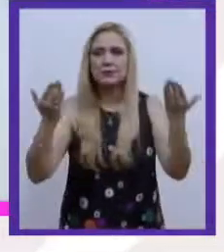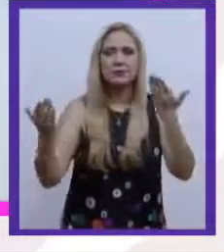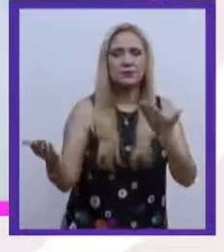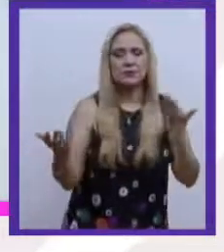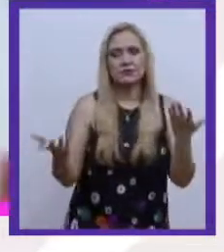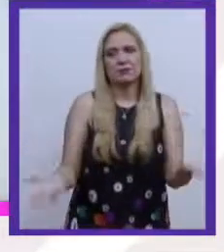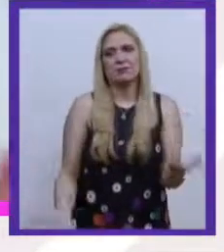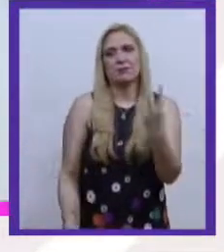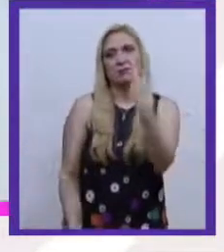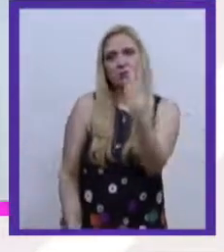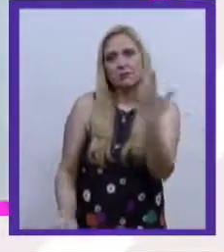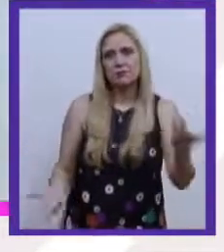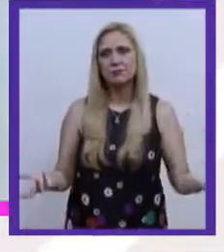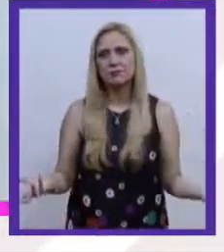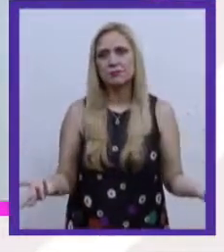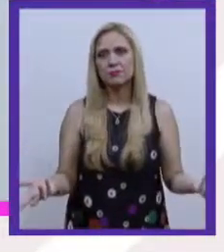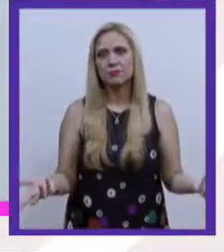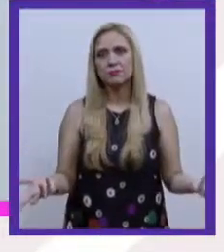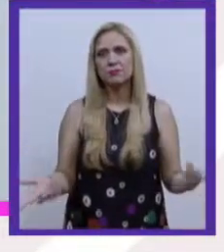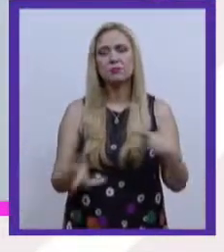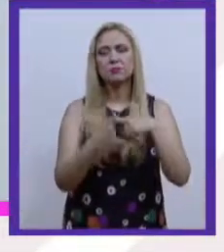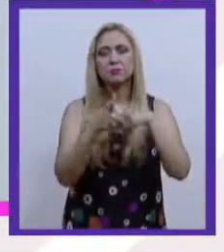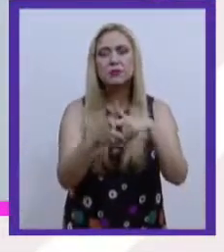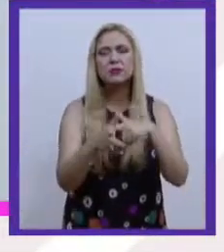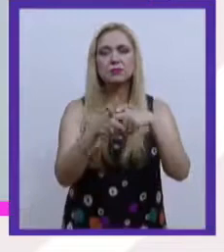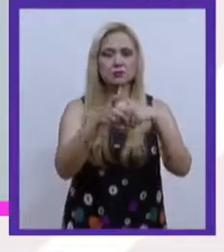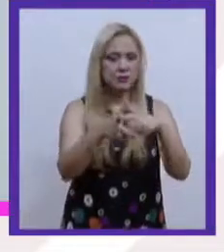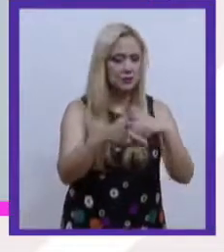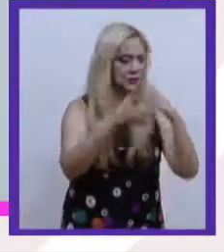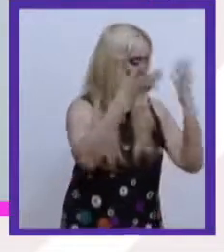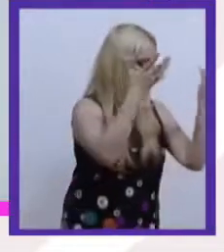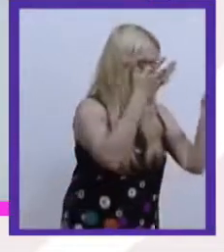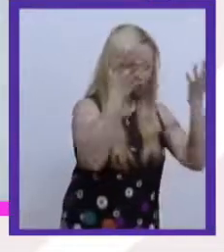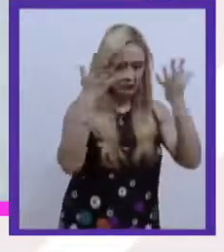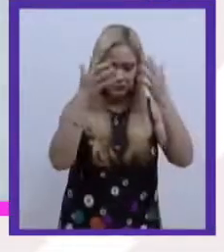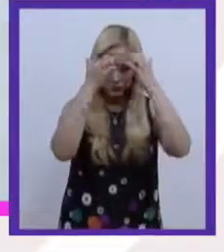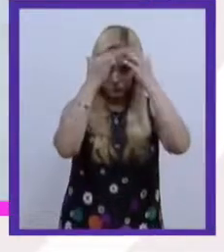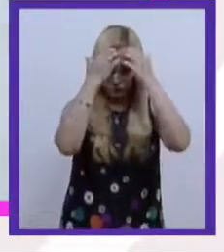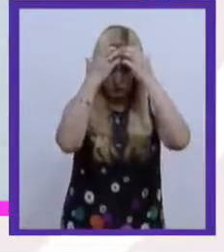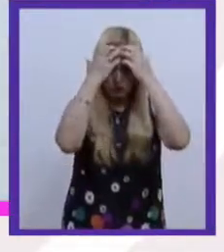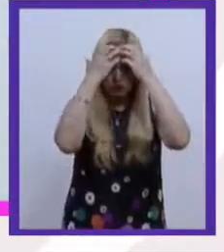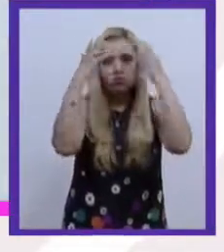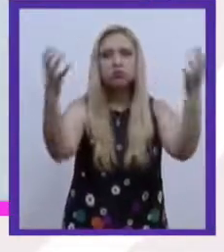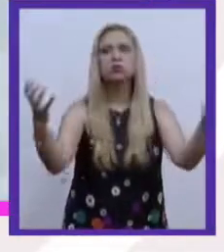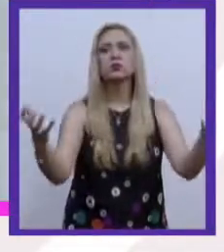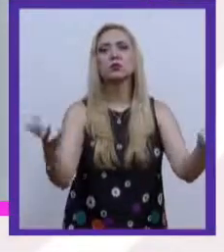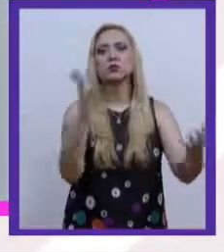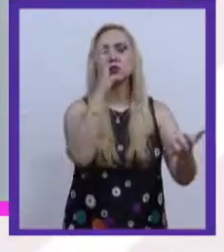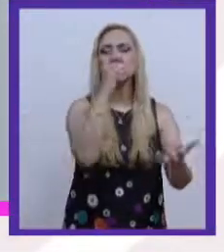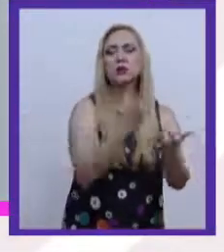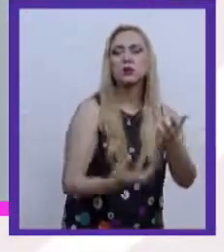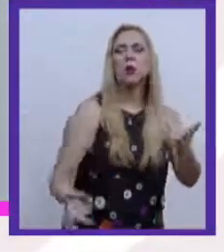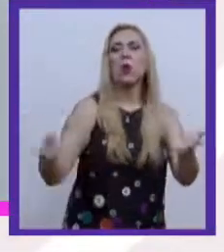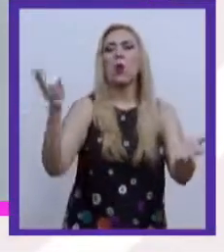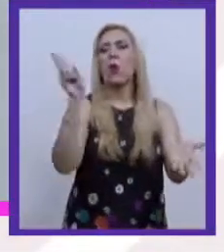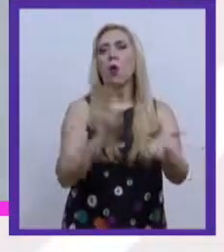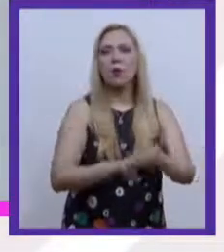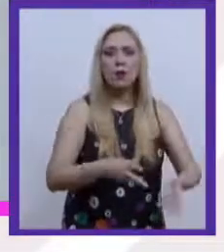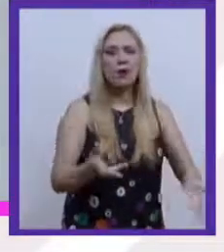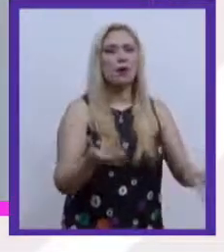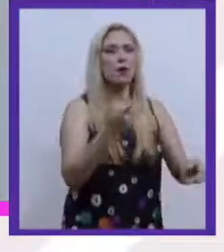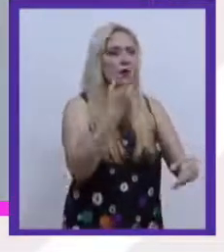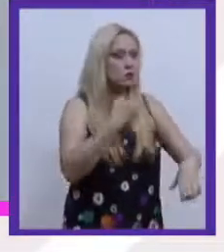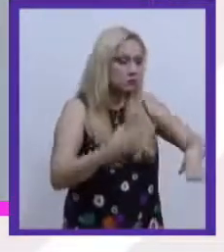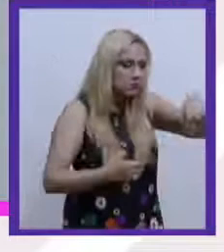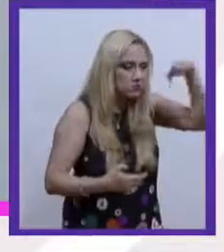del desarrollo económico si siguen cargando con las tareas de cuidado de niños, niñas, ¿no? Personas dependientes,